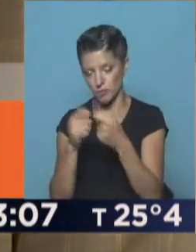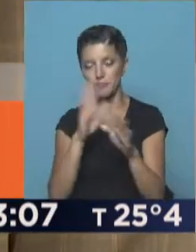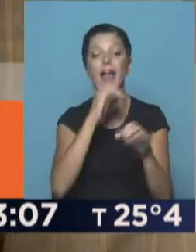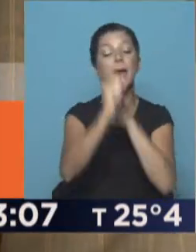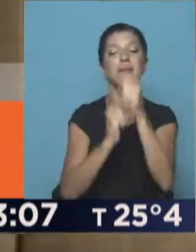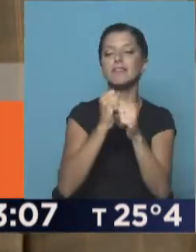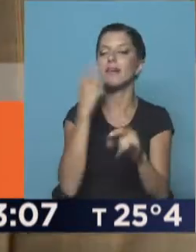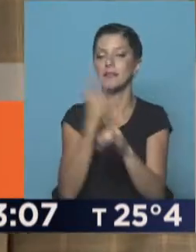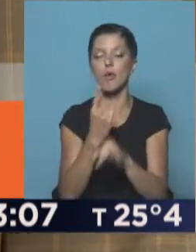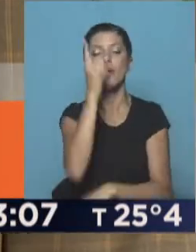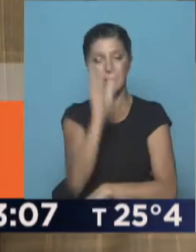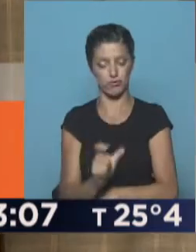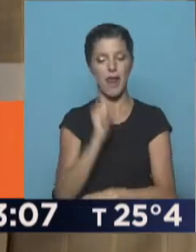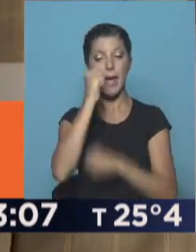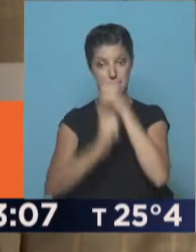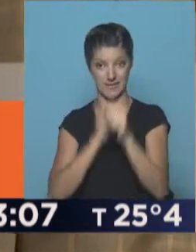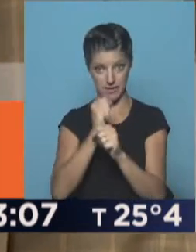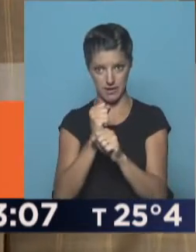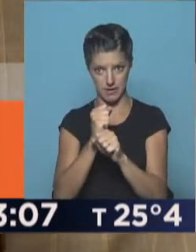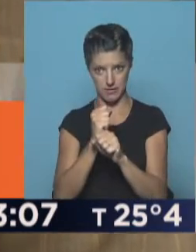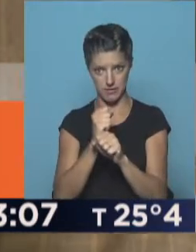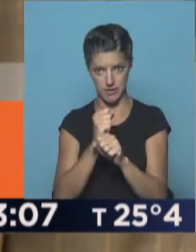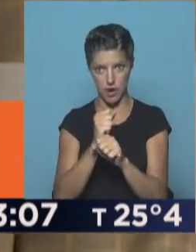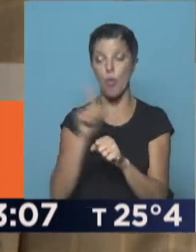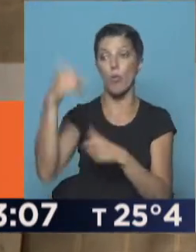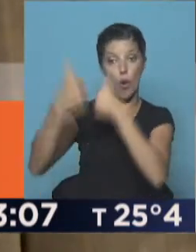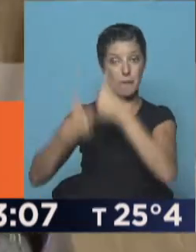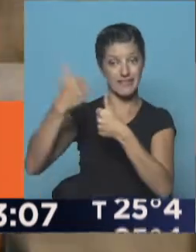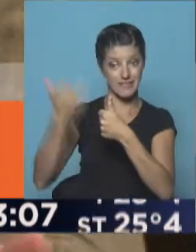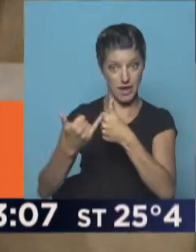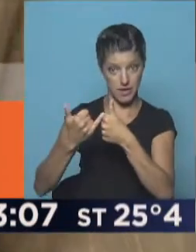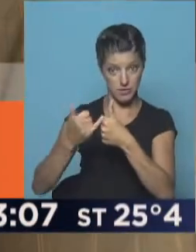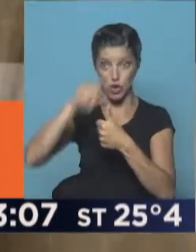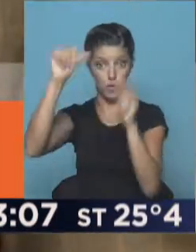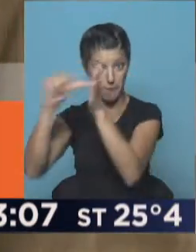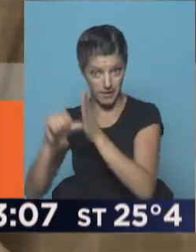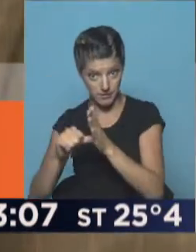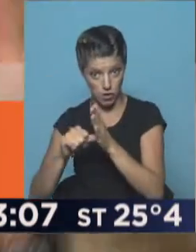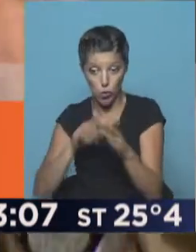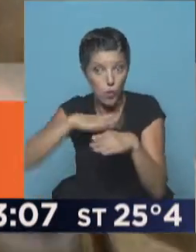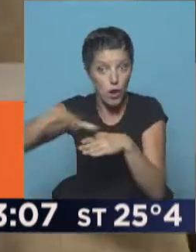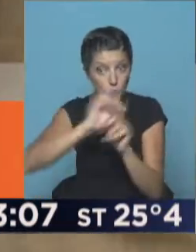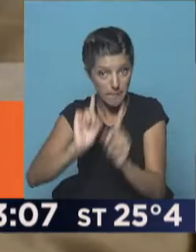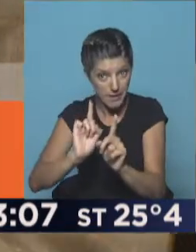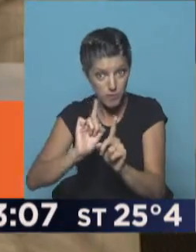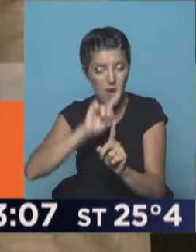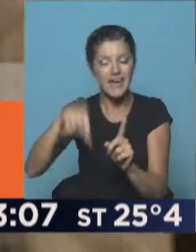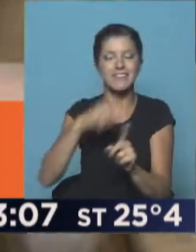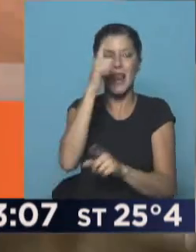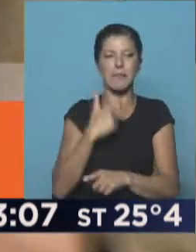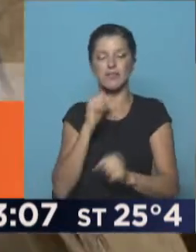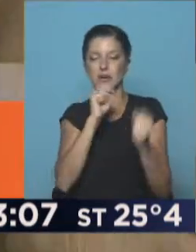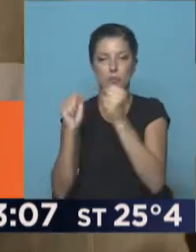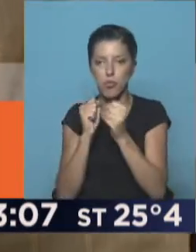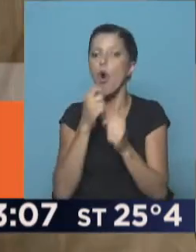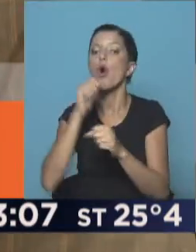Un empresario lo angustia enormemente el ingreso de la competencia extranjera y la competencia local que puede surgir. Esas empresas